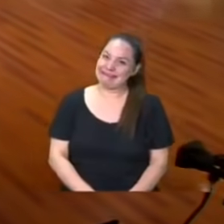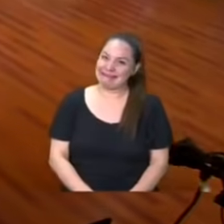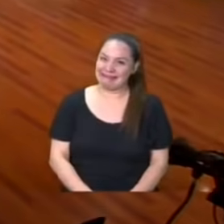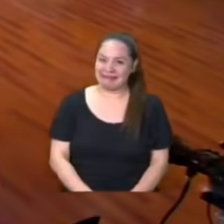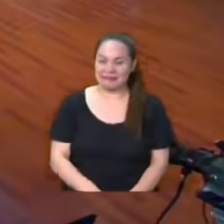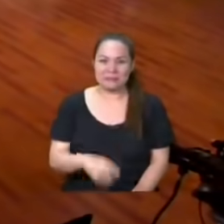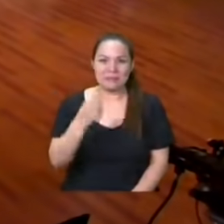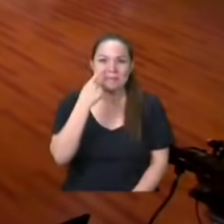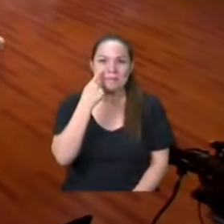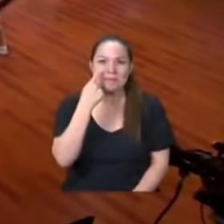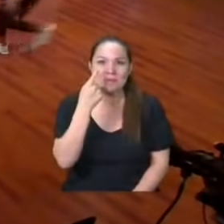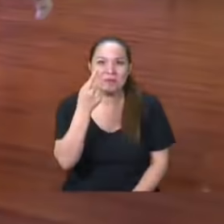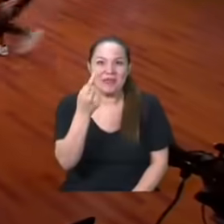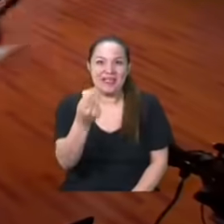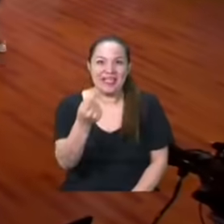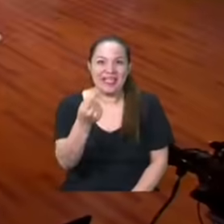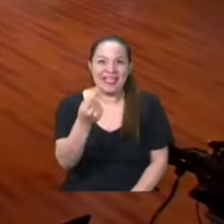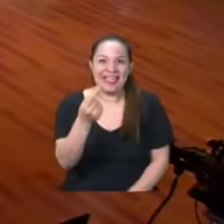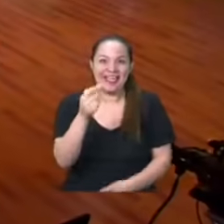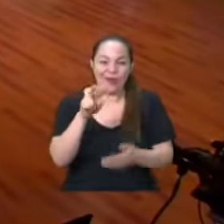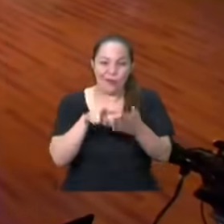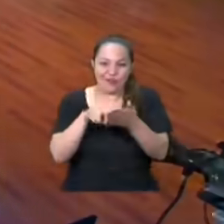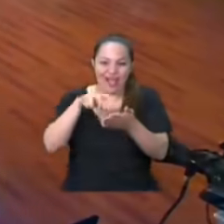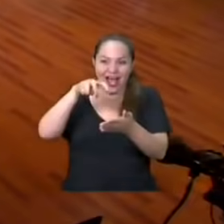Miren cómo lo dobla, hubo falta ahí.